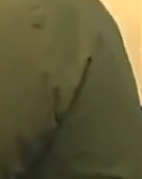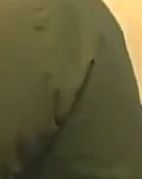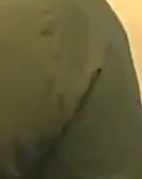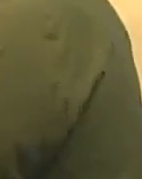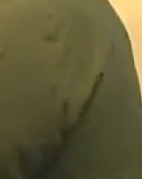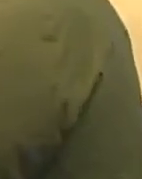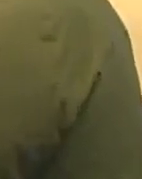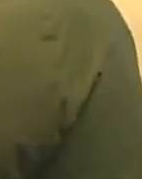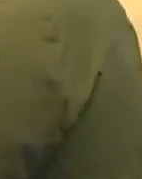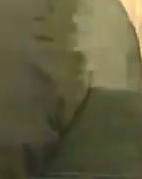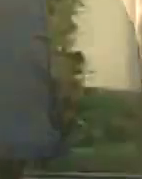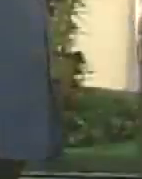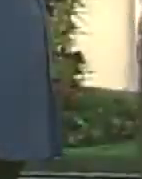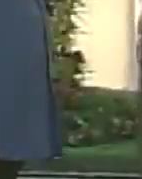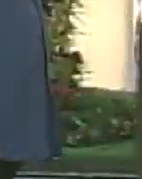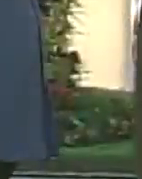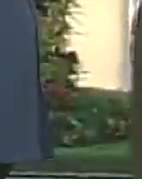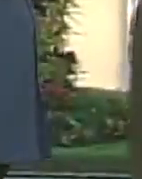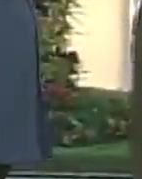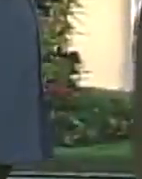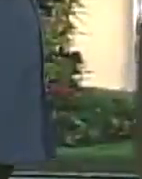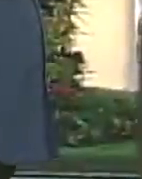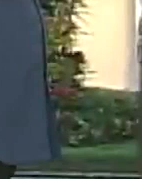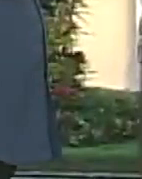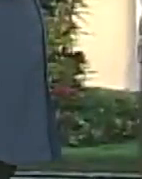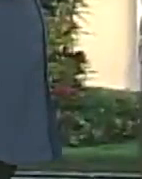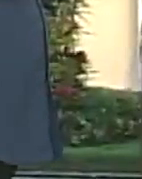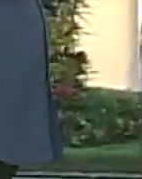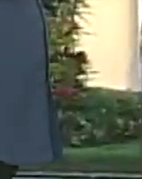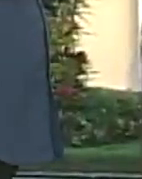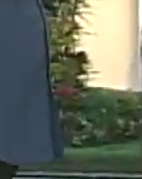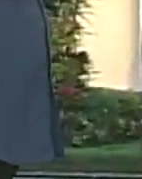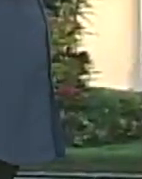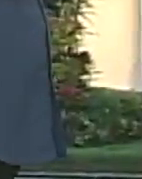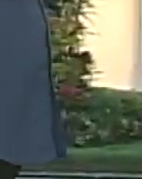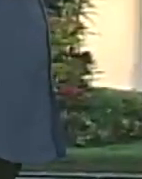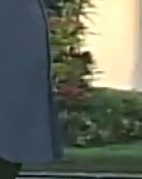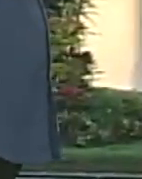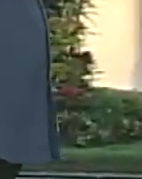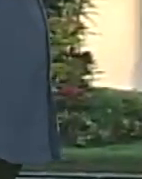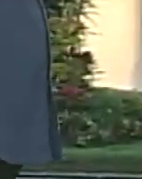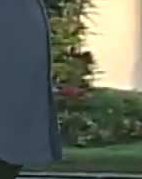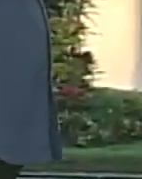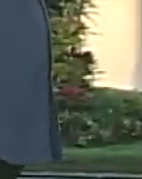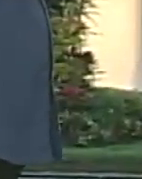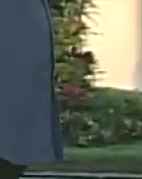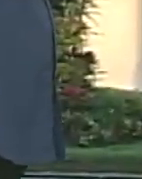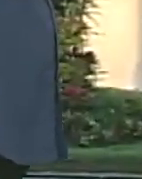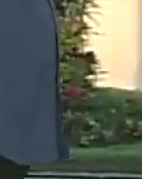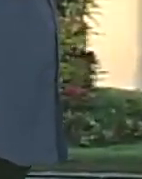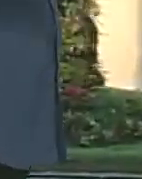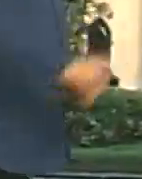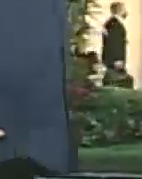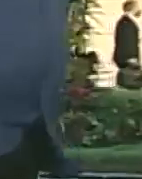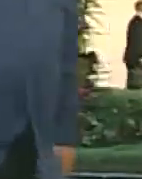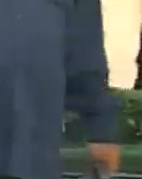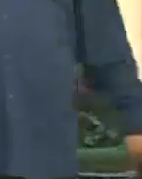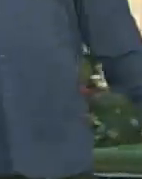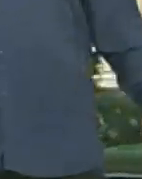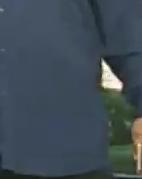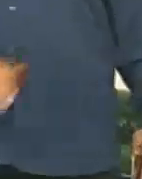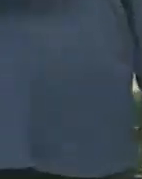la exportación. Ha sido enfático precisamente en estos lineamientos. También se habla de un